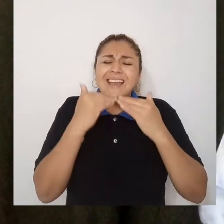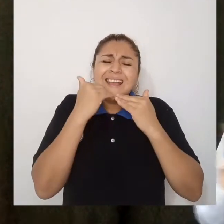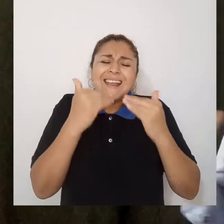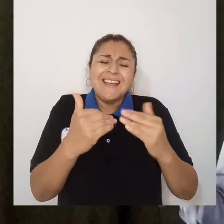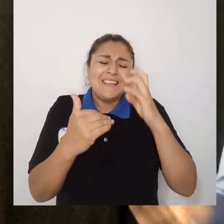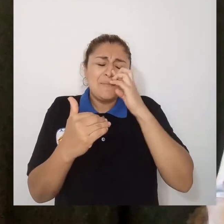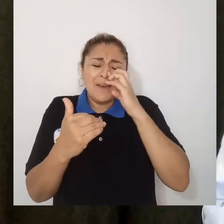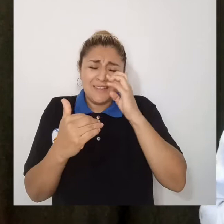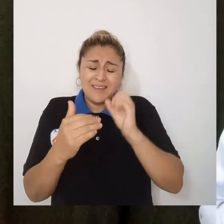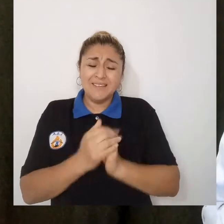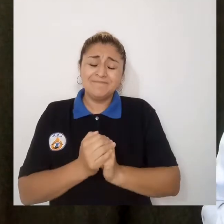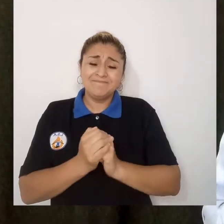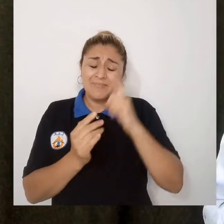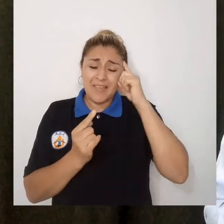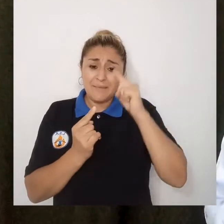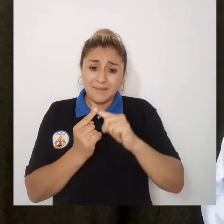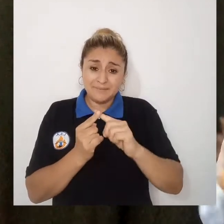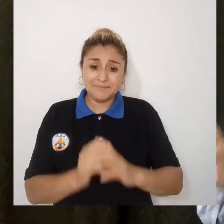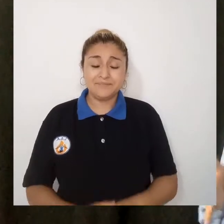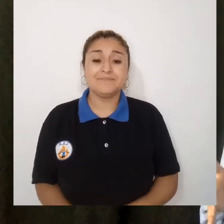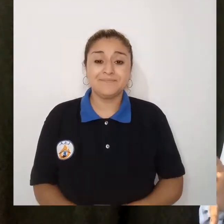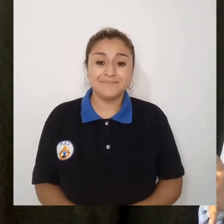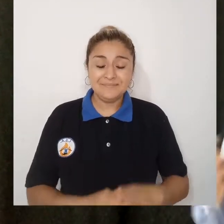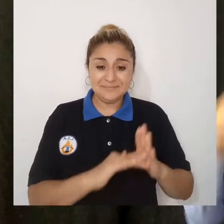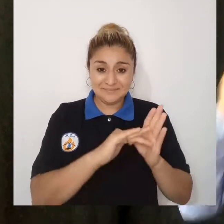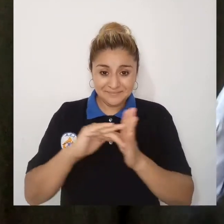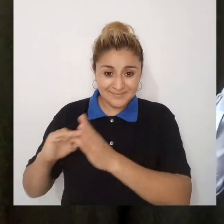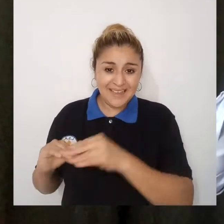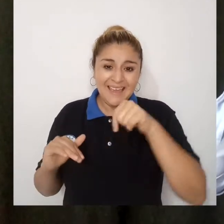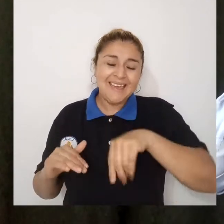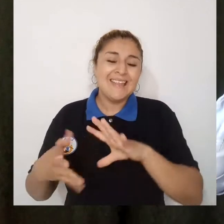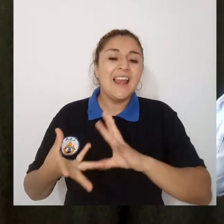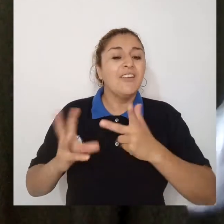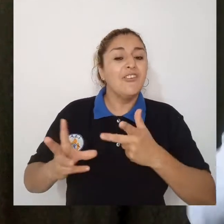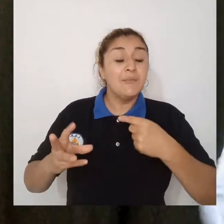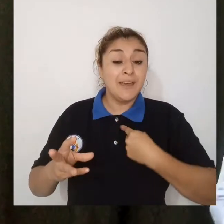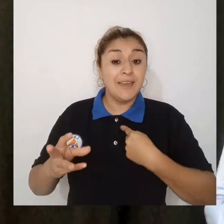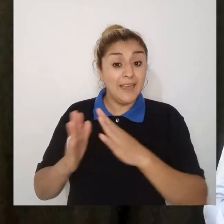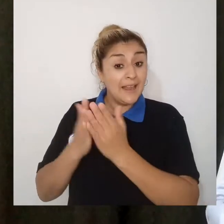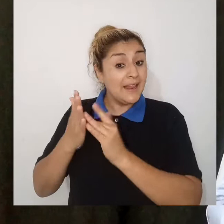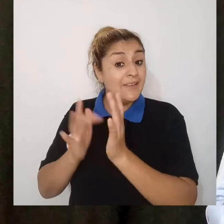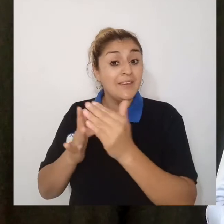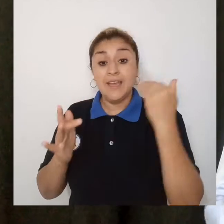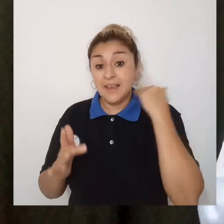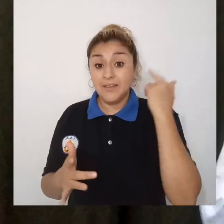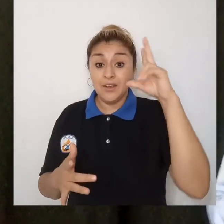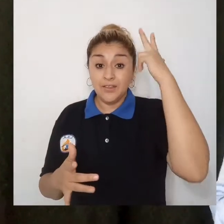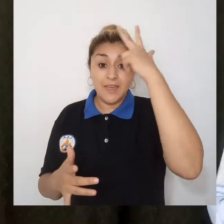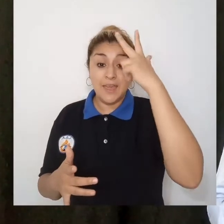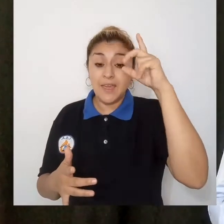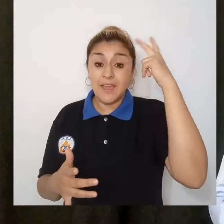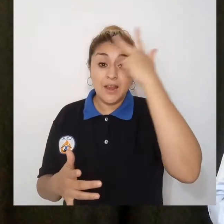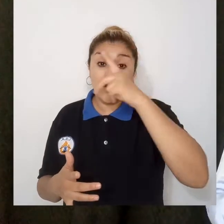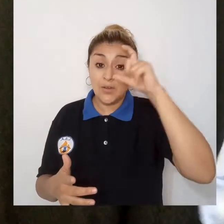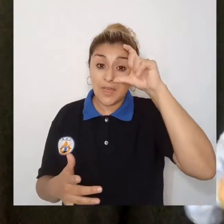y así se inaugura el inicio de la iglesia en el libro de los hechos se inaugura el inicio de la